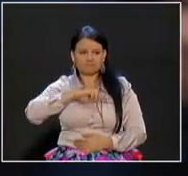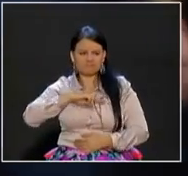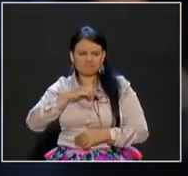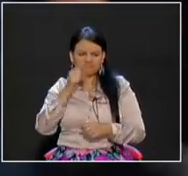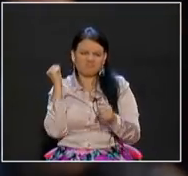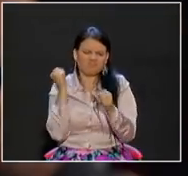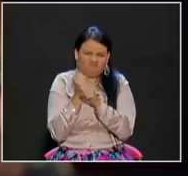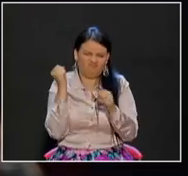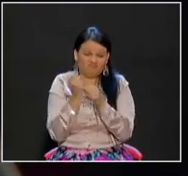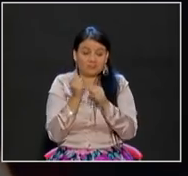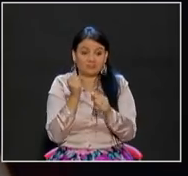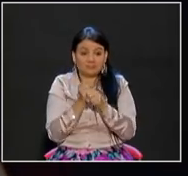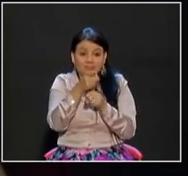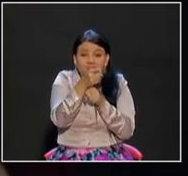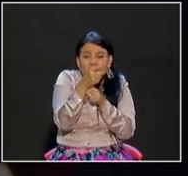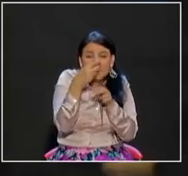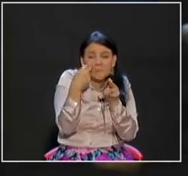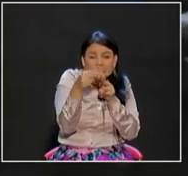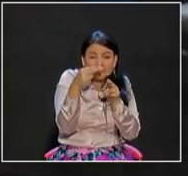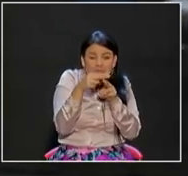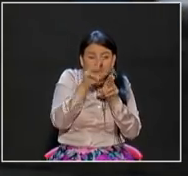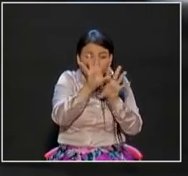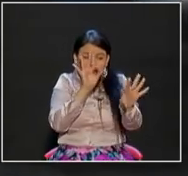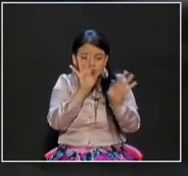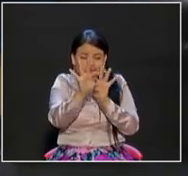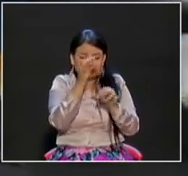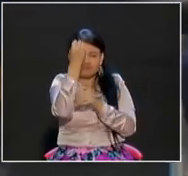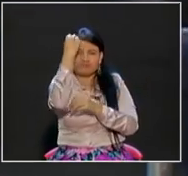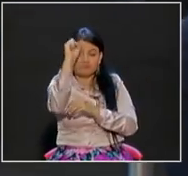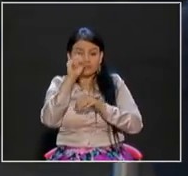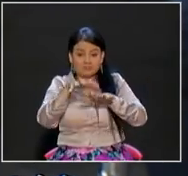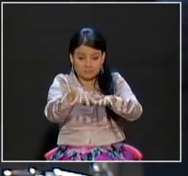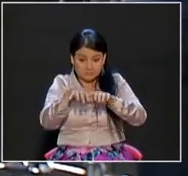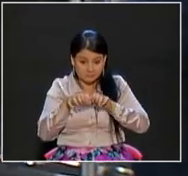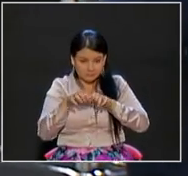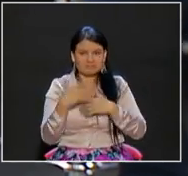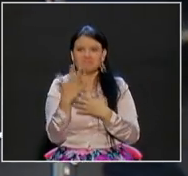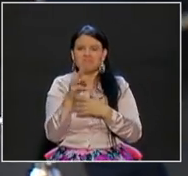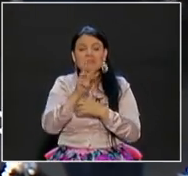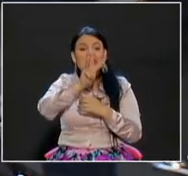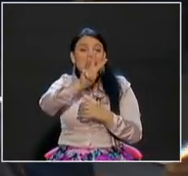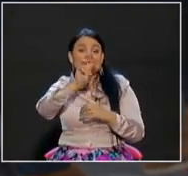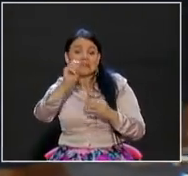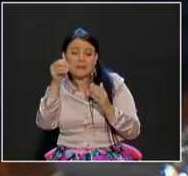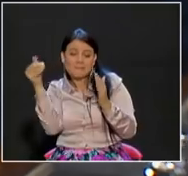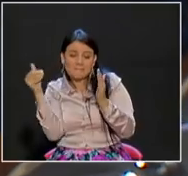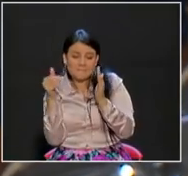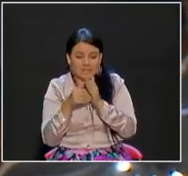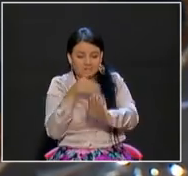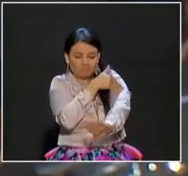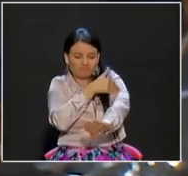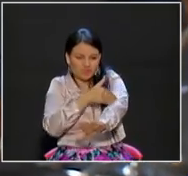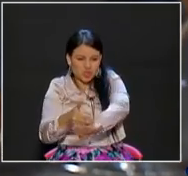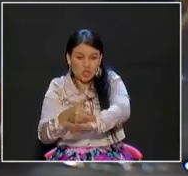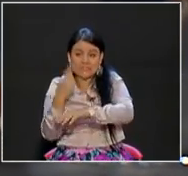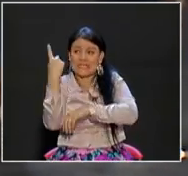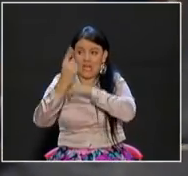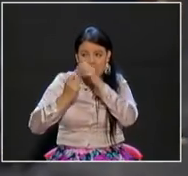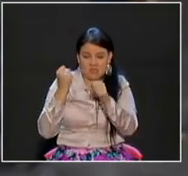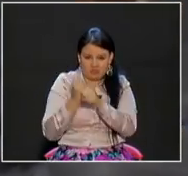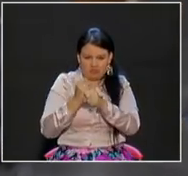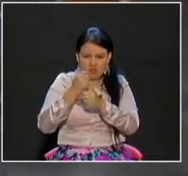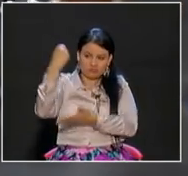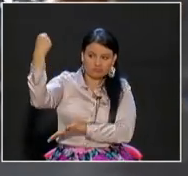asignarle en el presupuesto 30 mil millones de pesos anuales para la inversión a la cultura vamos a trabajar en dos aspectos uno